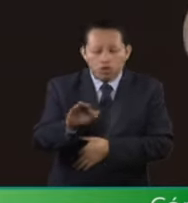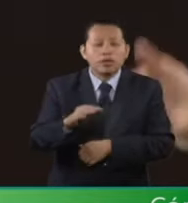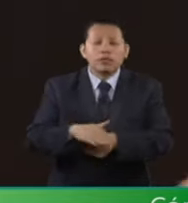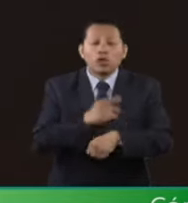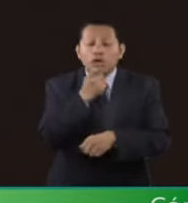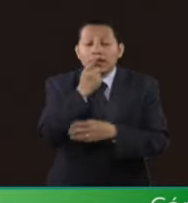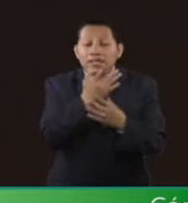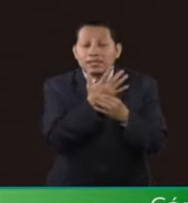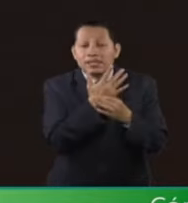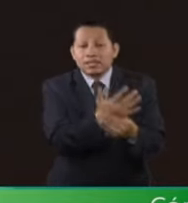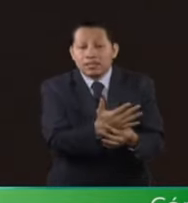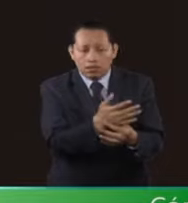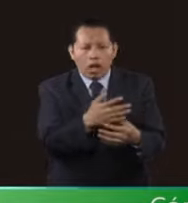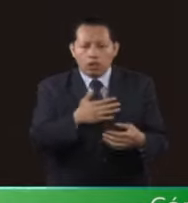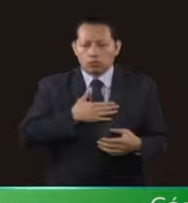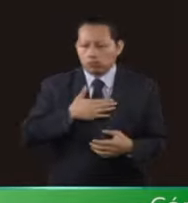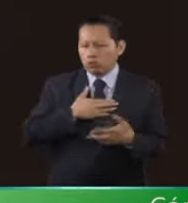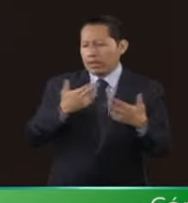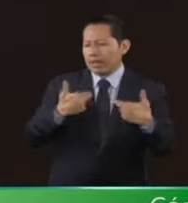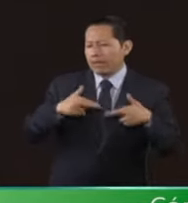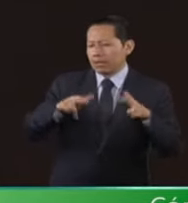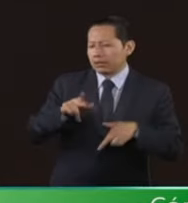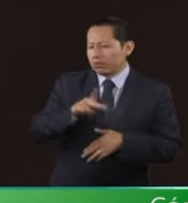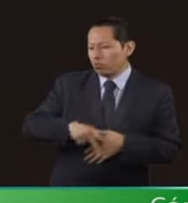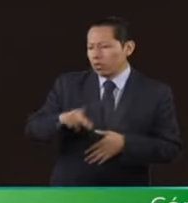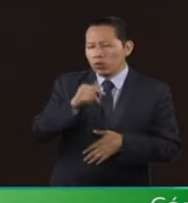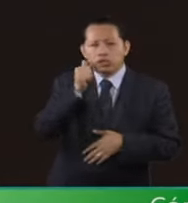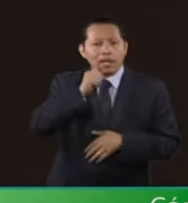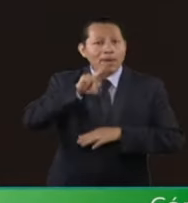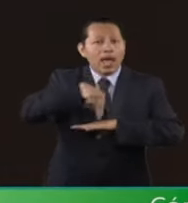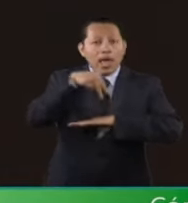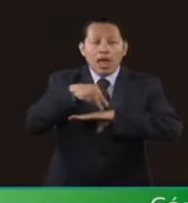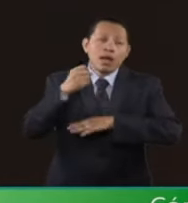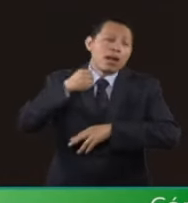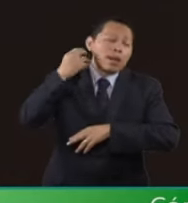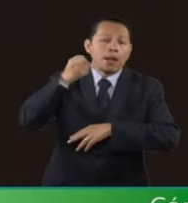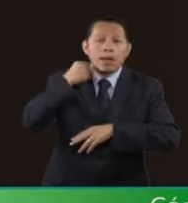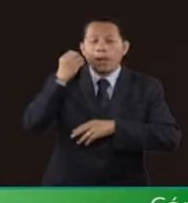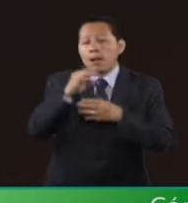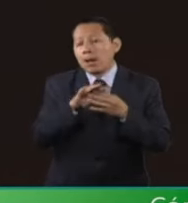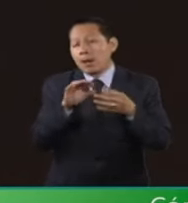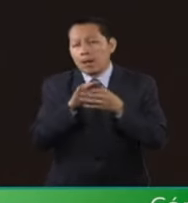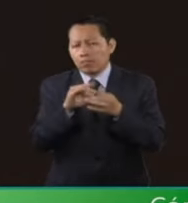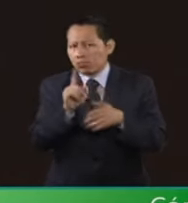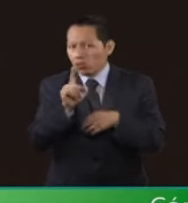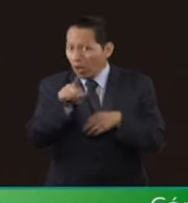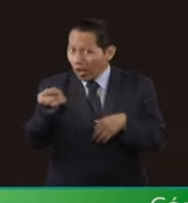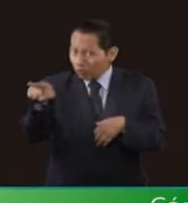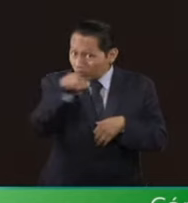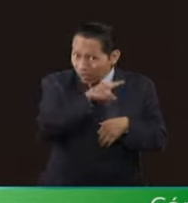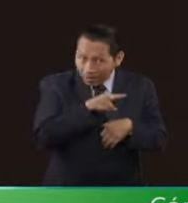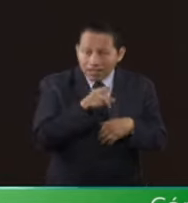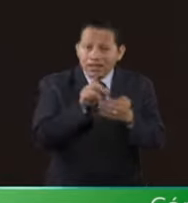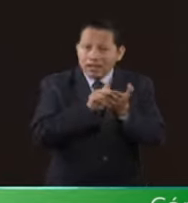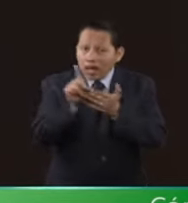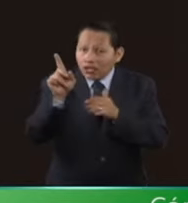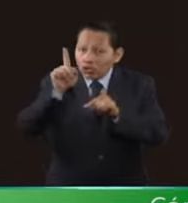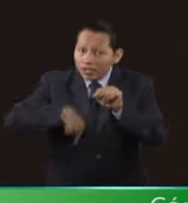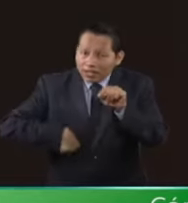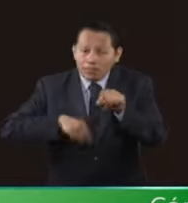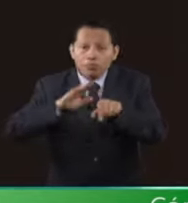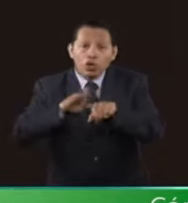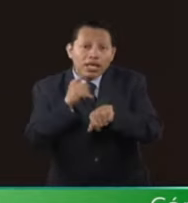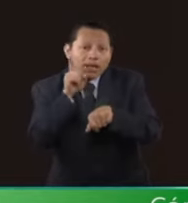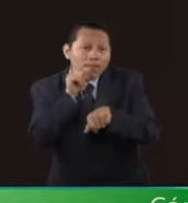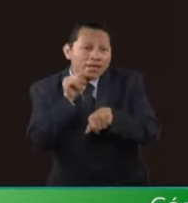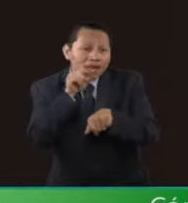que ellos representan al pueblo, utilizándonos en sus discursos, les están quitando su derecho a que si el día de mañana prueban